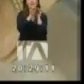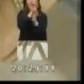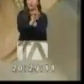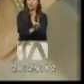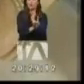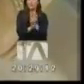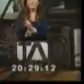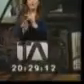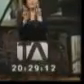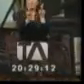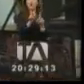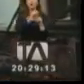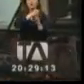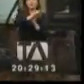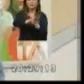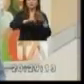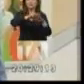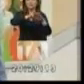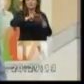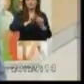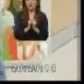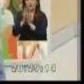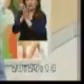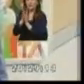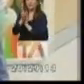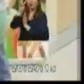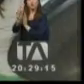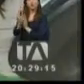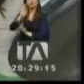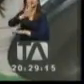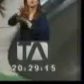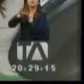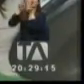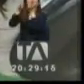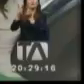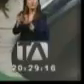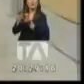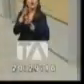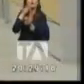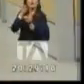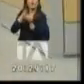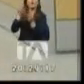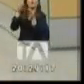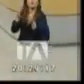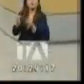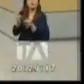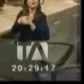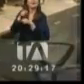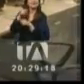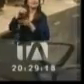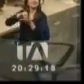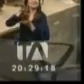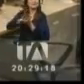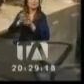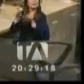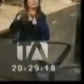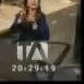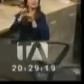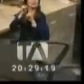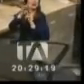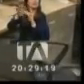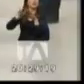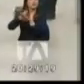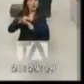relacionado a la planificación del sistema nacional y del libro 2 sobre los ejes para este fin. La planificación del sistema nacional integral